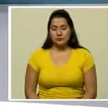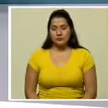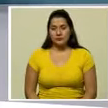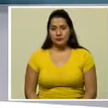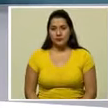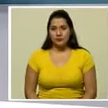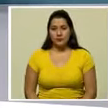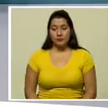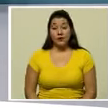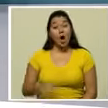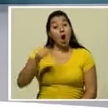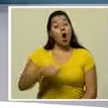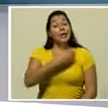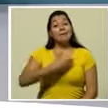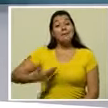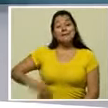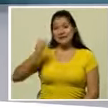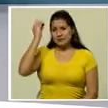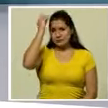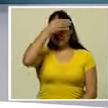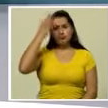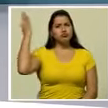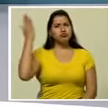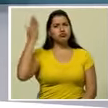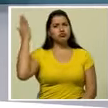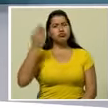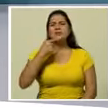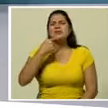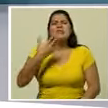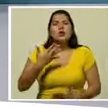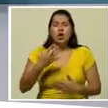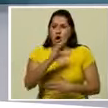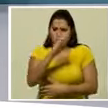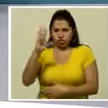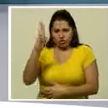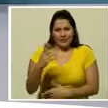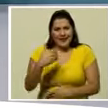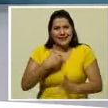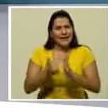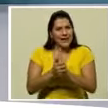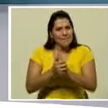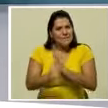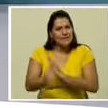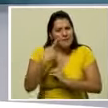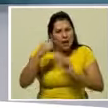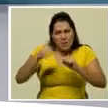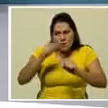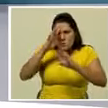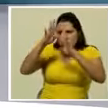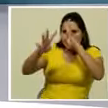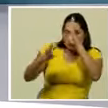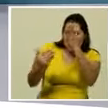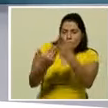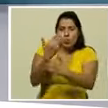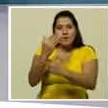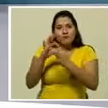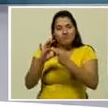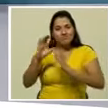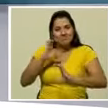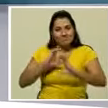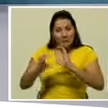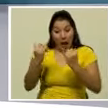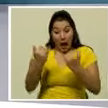En su discurso, el presidente Carlos Alvarado destacó la gran capacidad de Costa Rica para innovar a nivel científico en medio de la